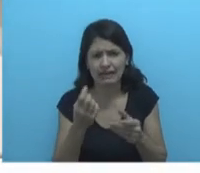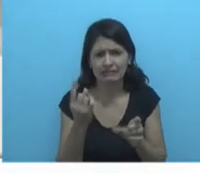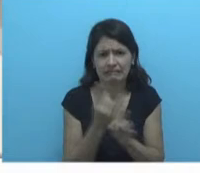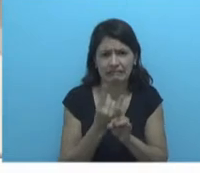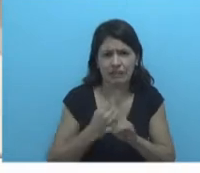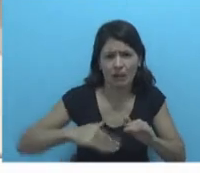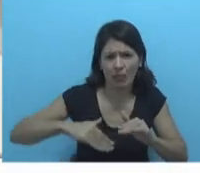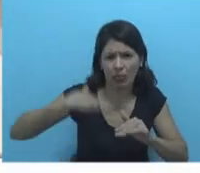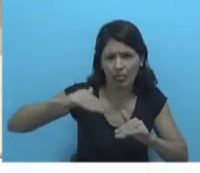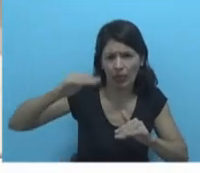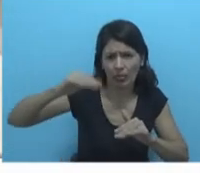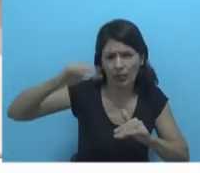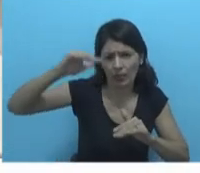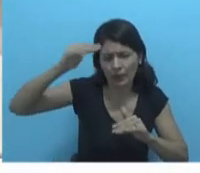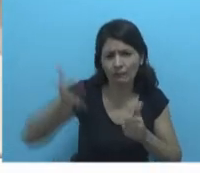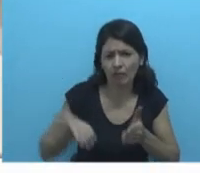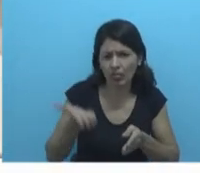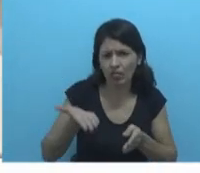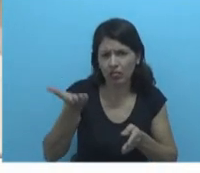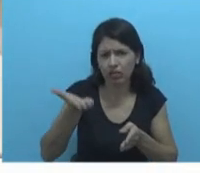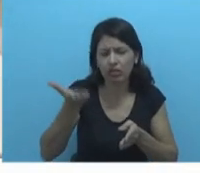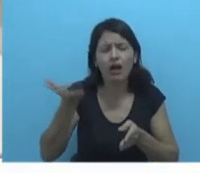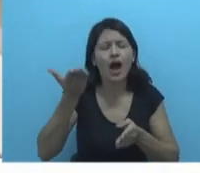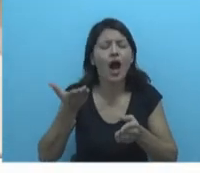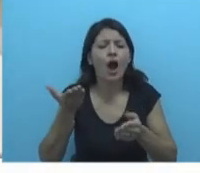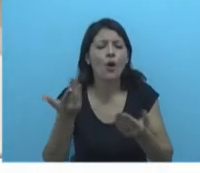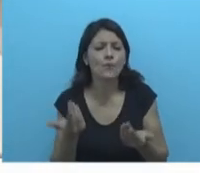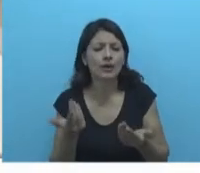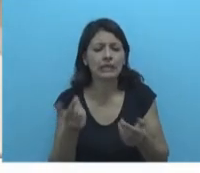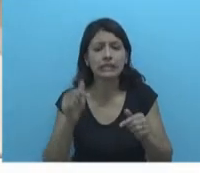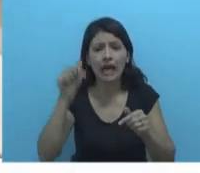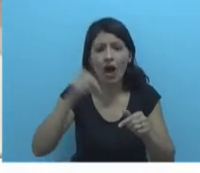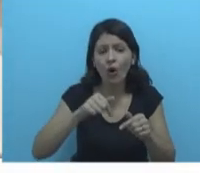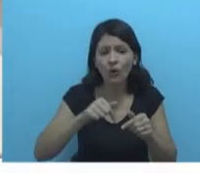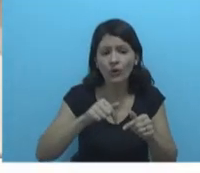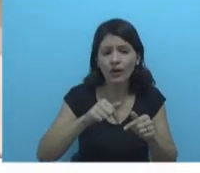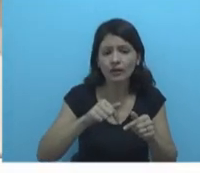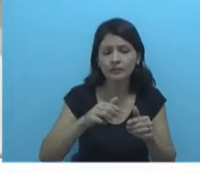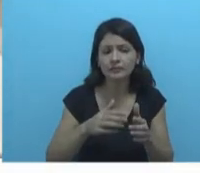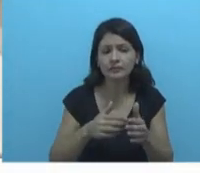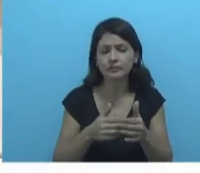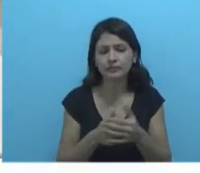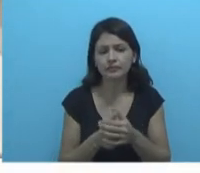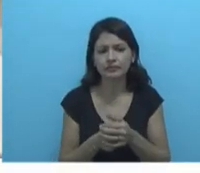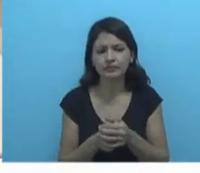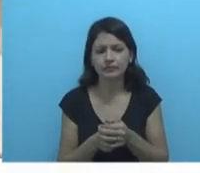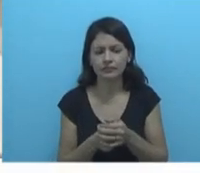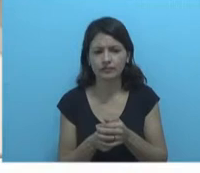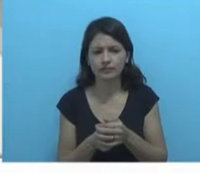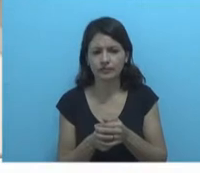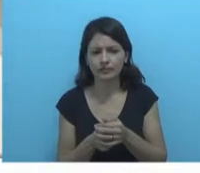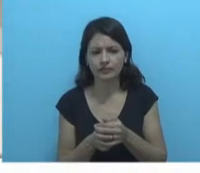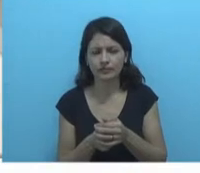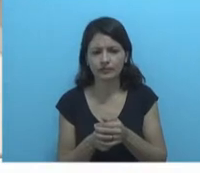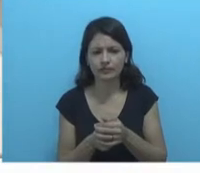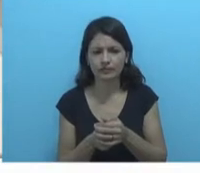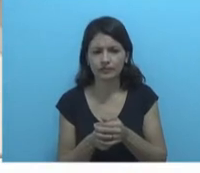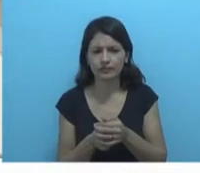fijar precios máximos fundamentalmente para que puedan llegar alimentos a la mesa de los